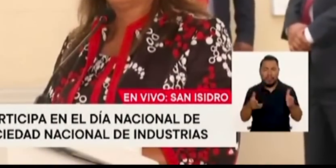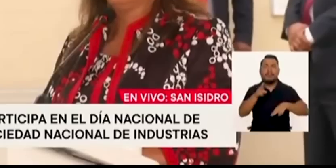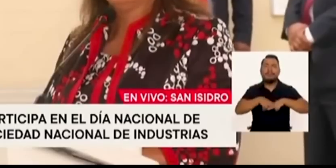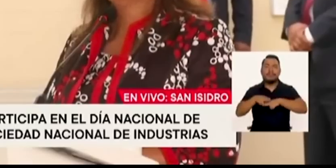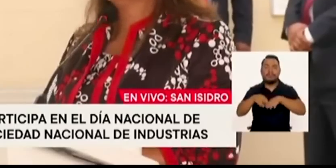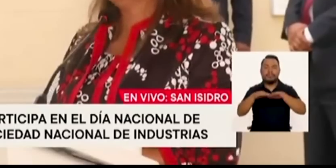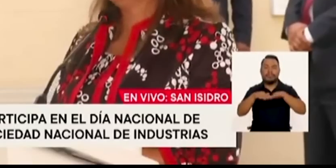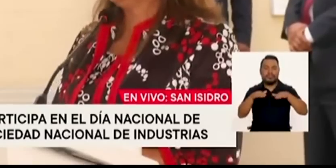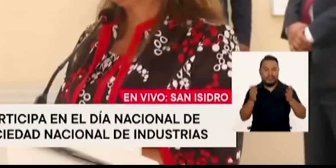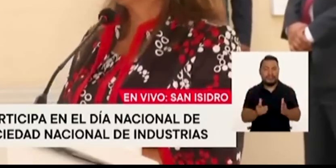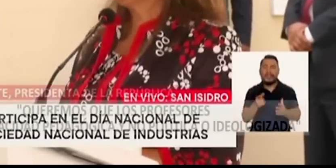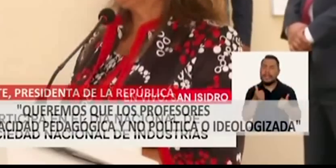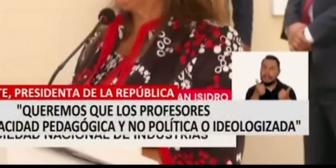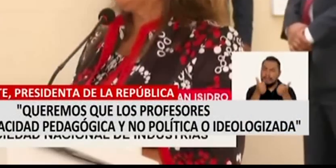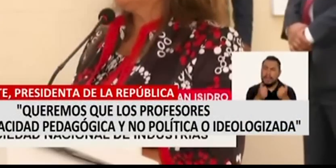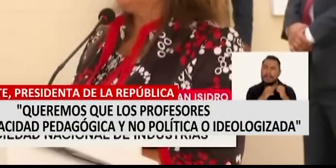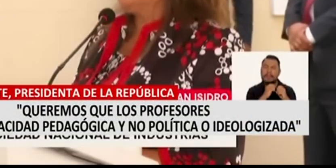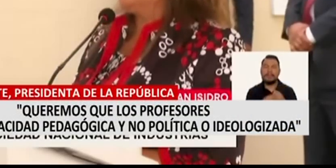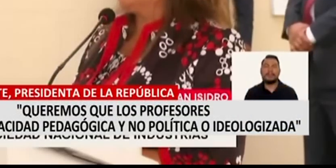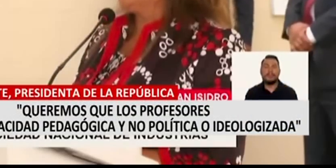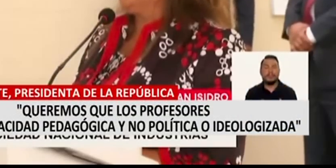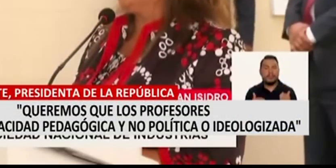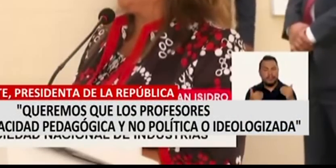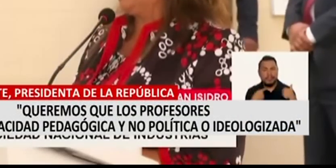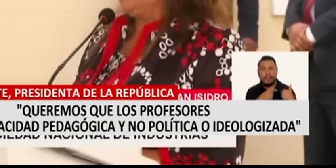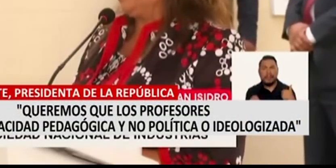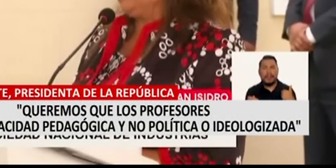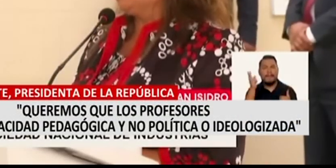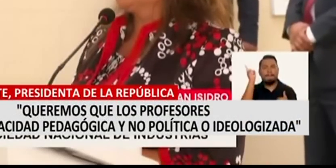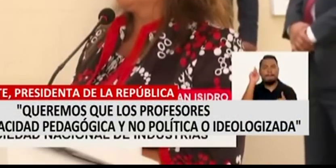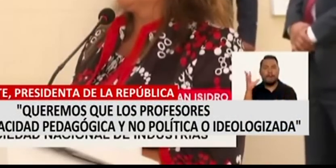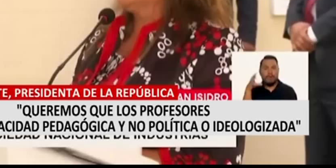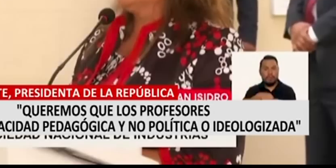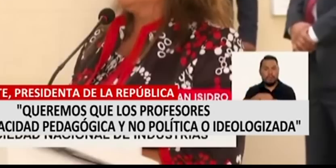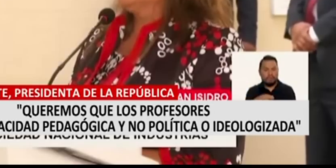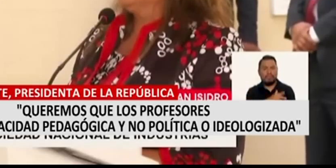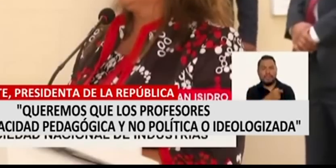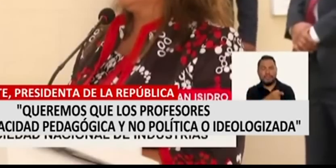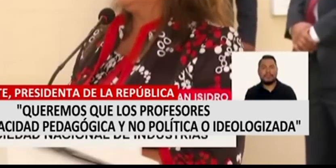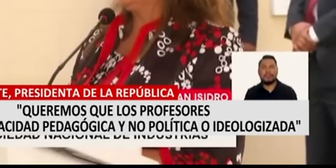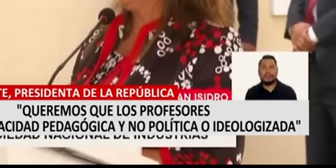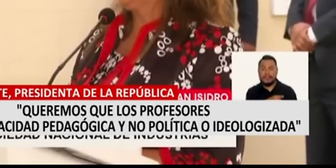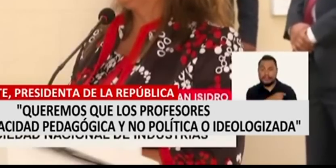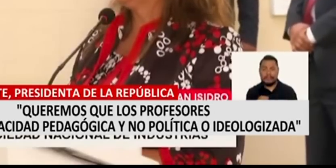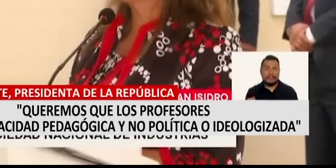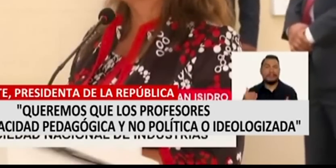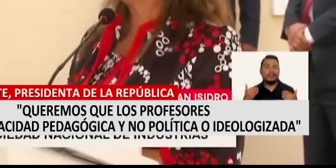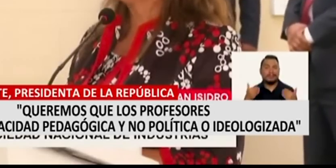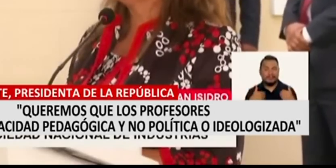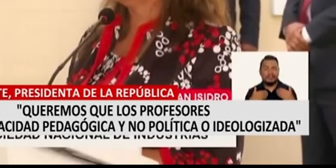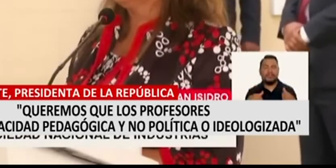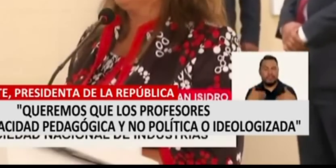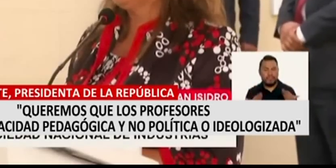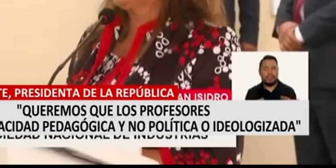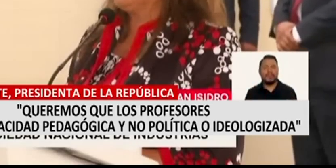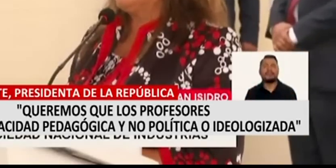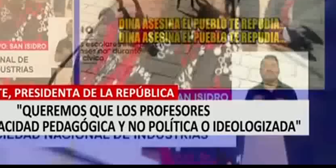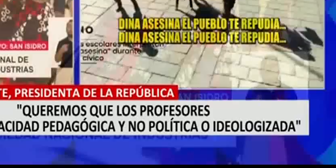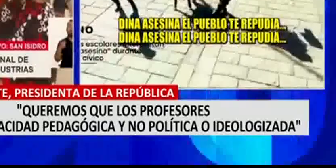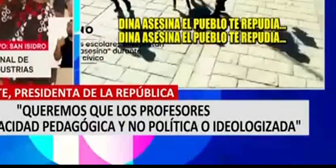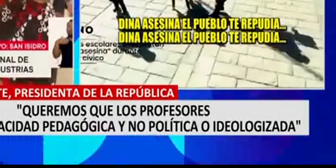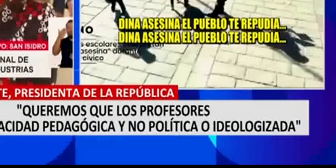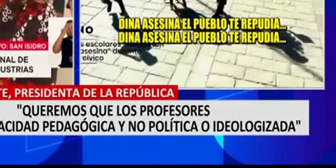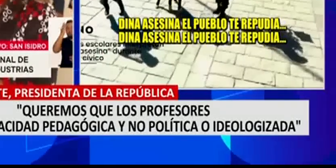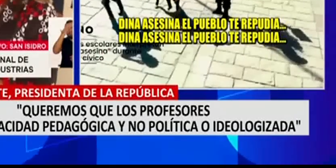adecuados, tengan la cantidad de profesores y que ellos tengan la capacidad